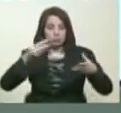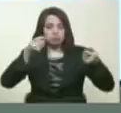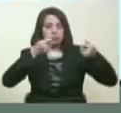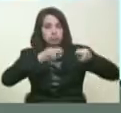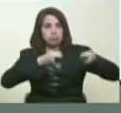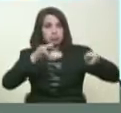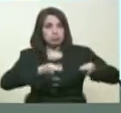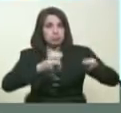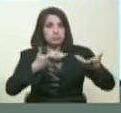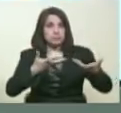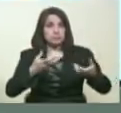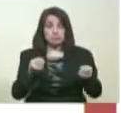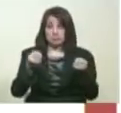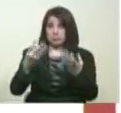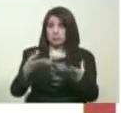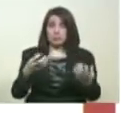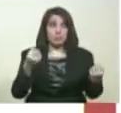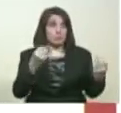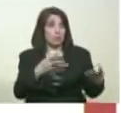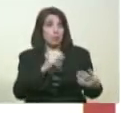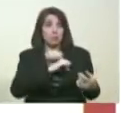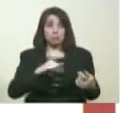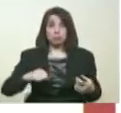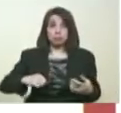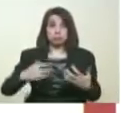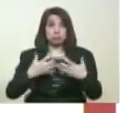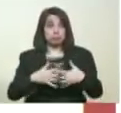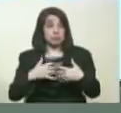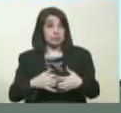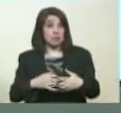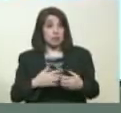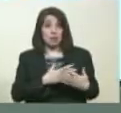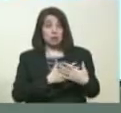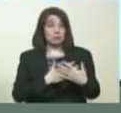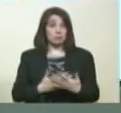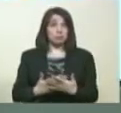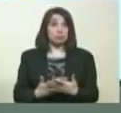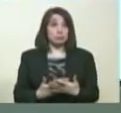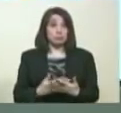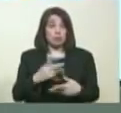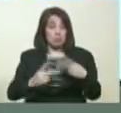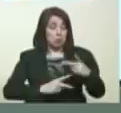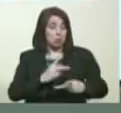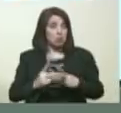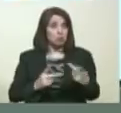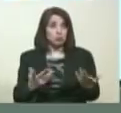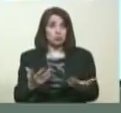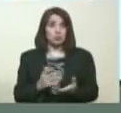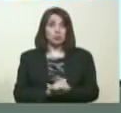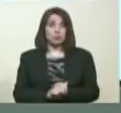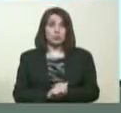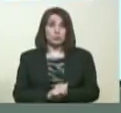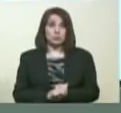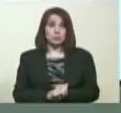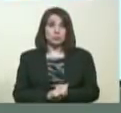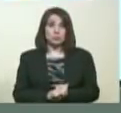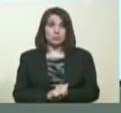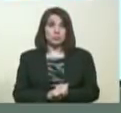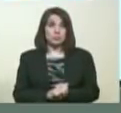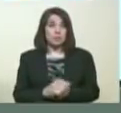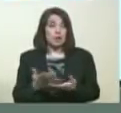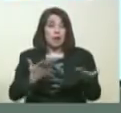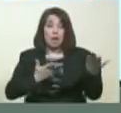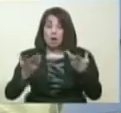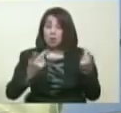y ofreciéndolos. Una empresaria privada ofreciendo sus productos. Eso es la economía al servicio